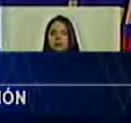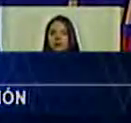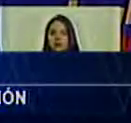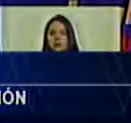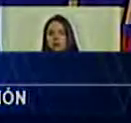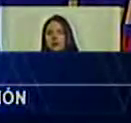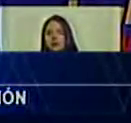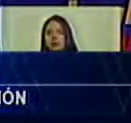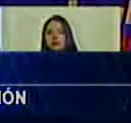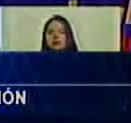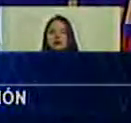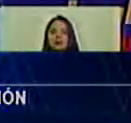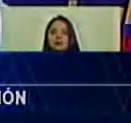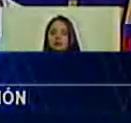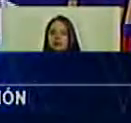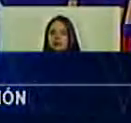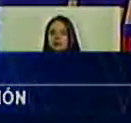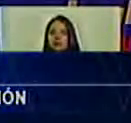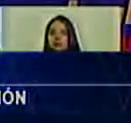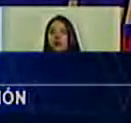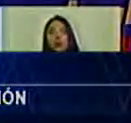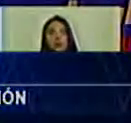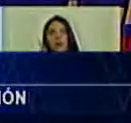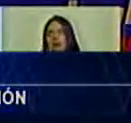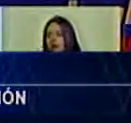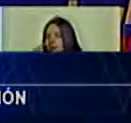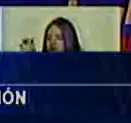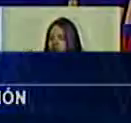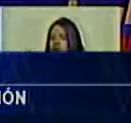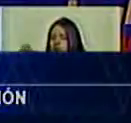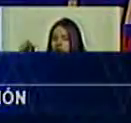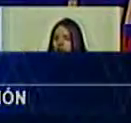tienen que revisarse. Algo tienen que revisar.